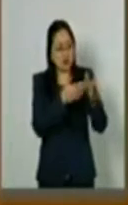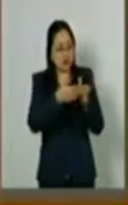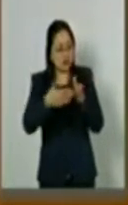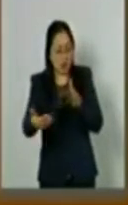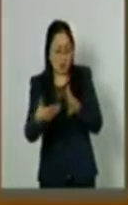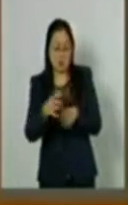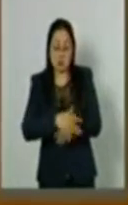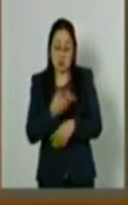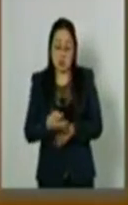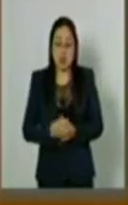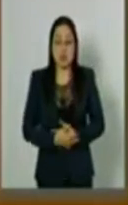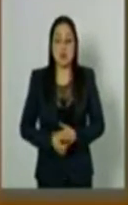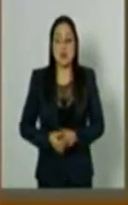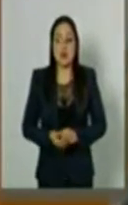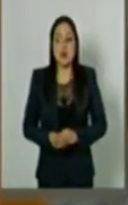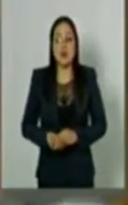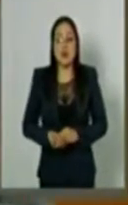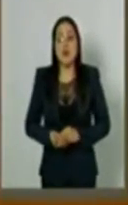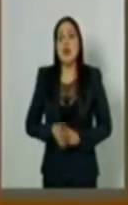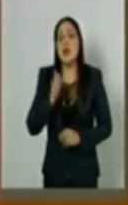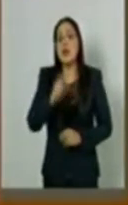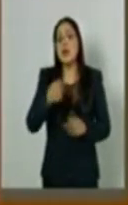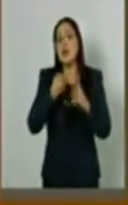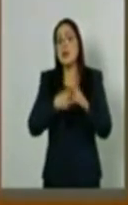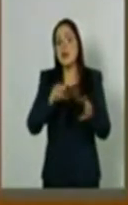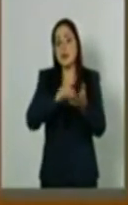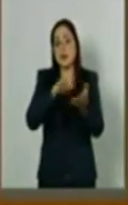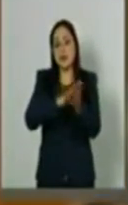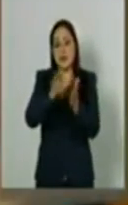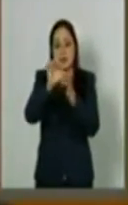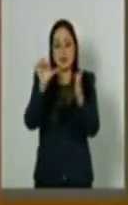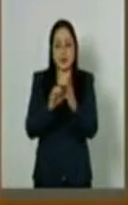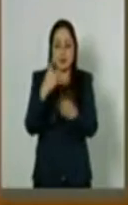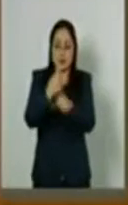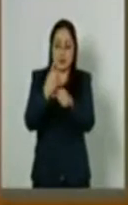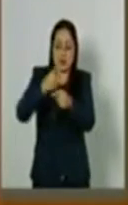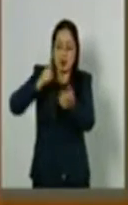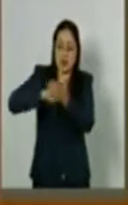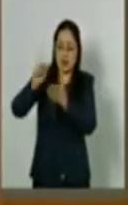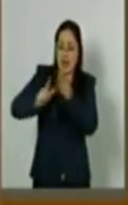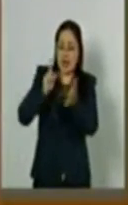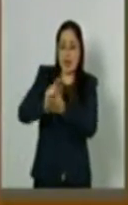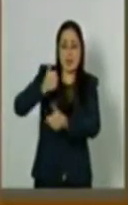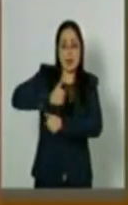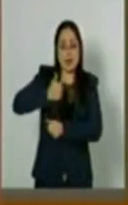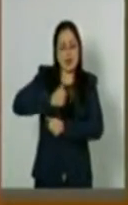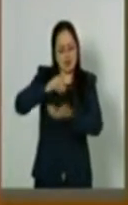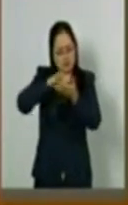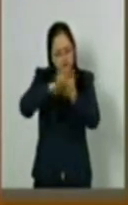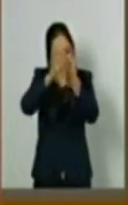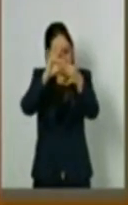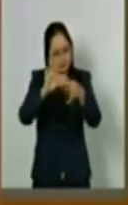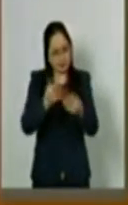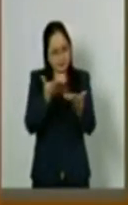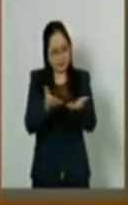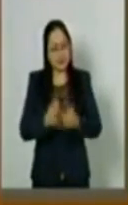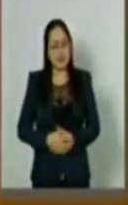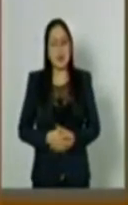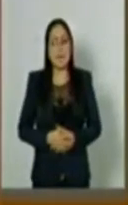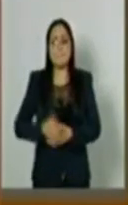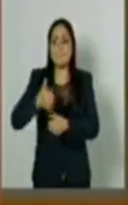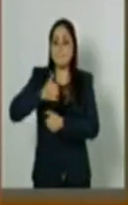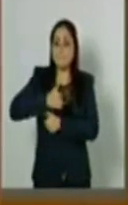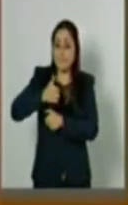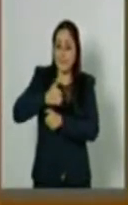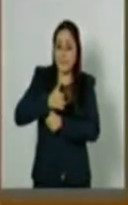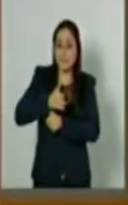país. Se estableció en el artículo primero de dicho ordenamiento lo siguiente: el